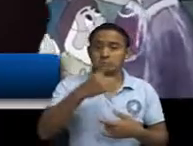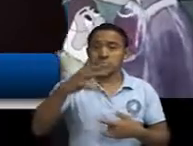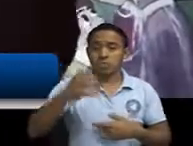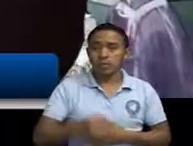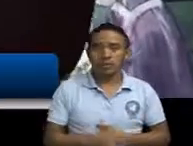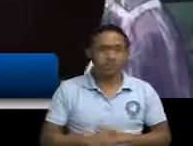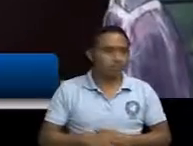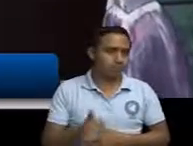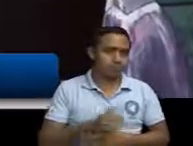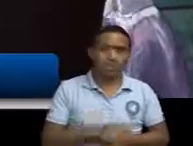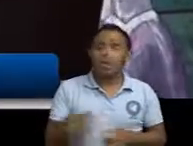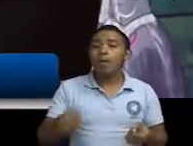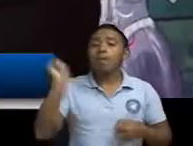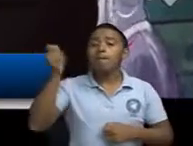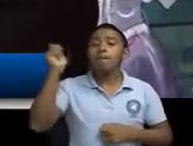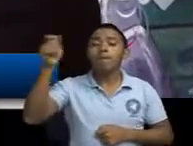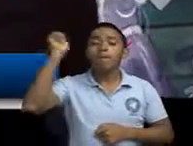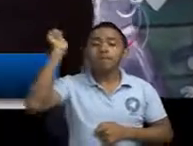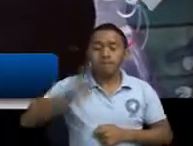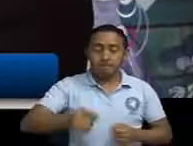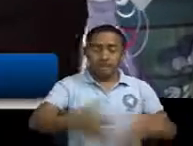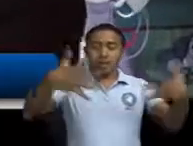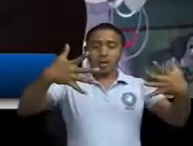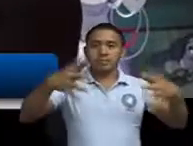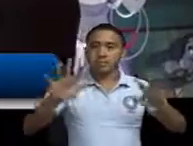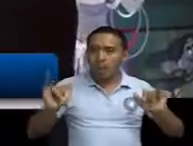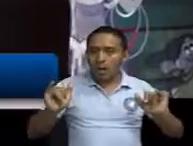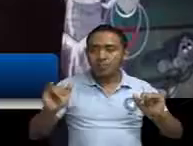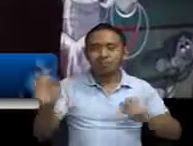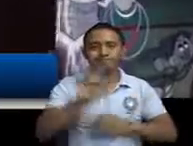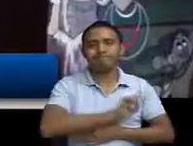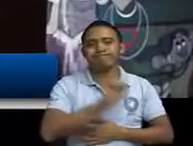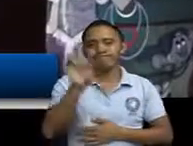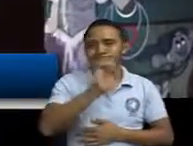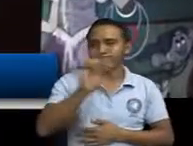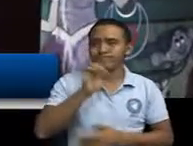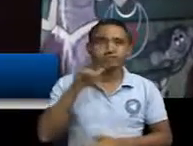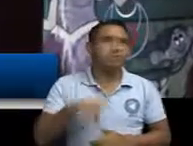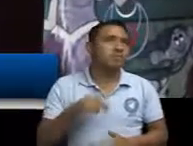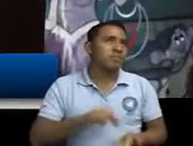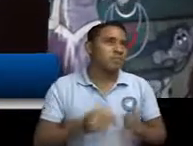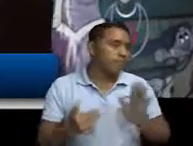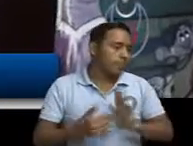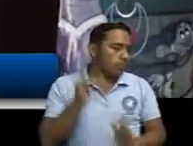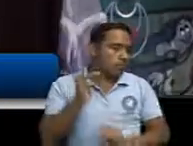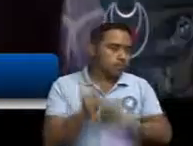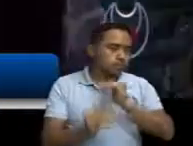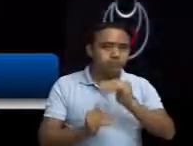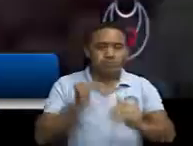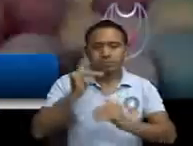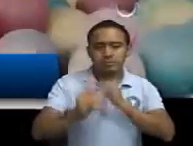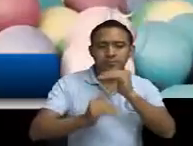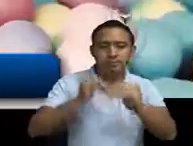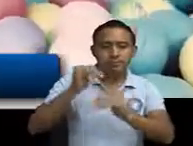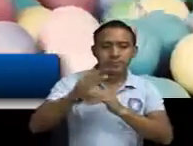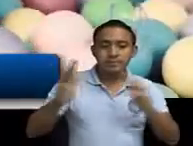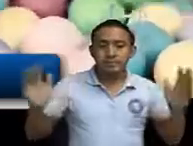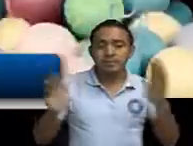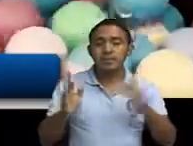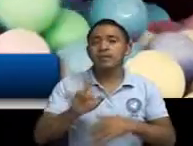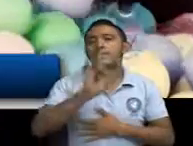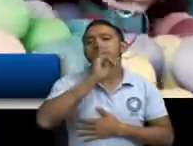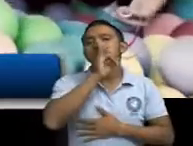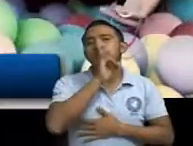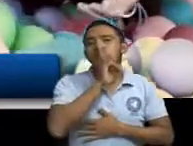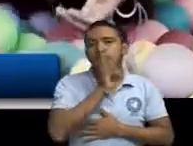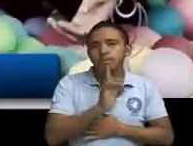varita mágica que nosotros vamos a tener y le vamos a decir, ya con esto voy a perder el peso. Esto es de